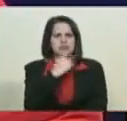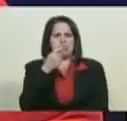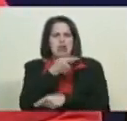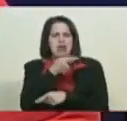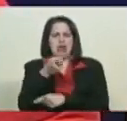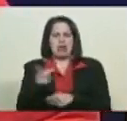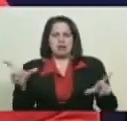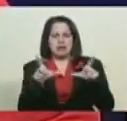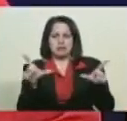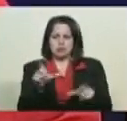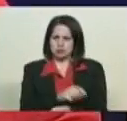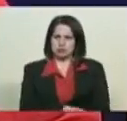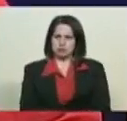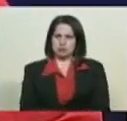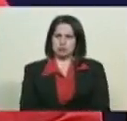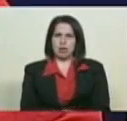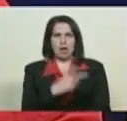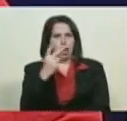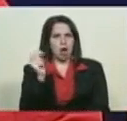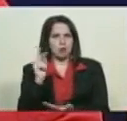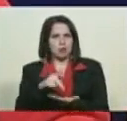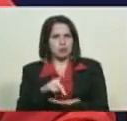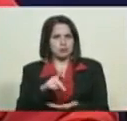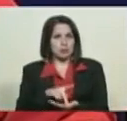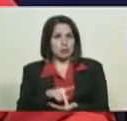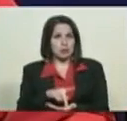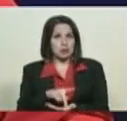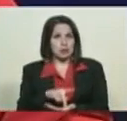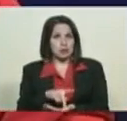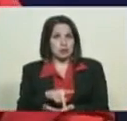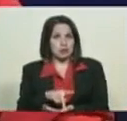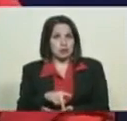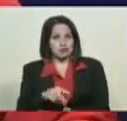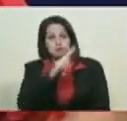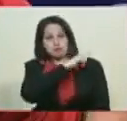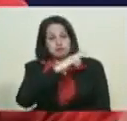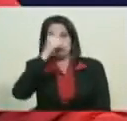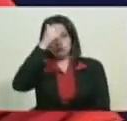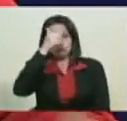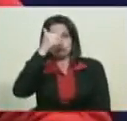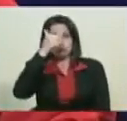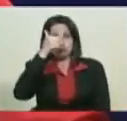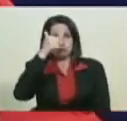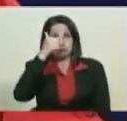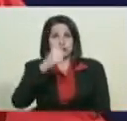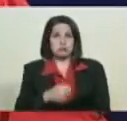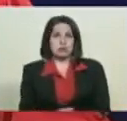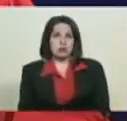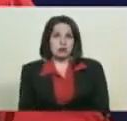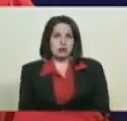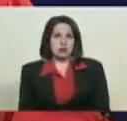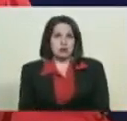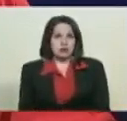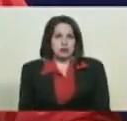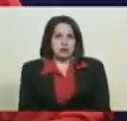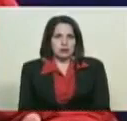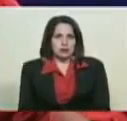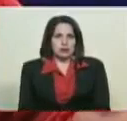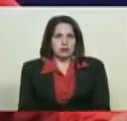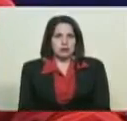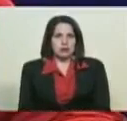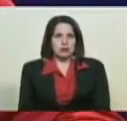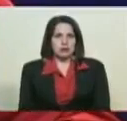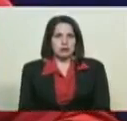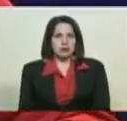obligaron a no participar. Cuando digo altos dirigentes, o dirigentes, mejor dicho. Ramos